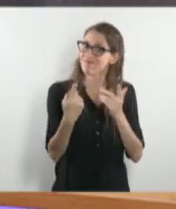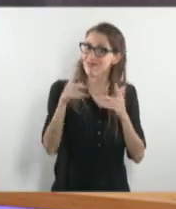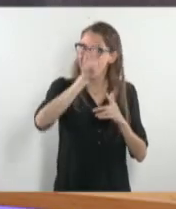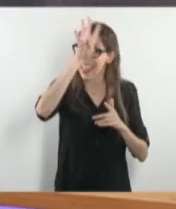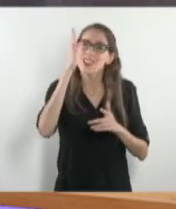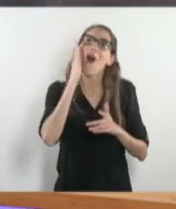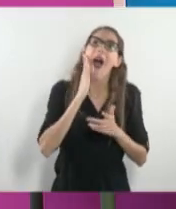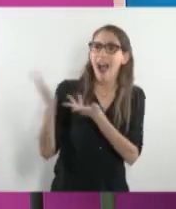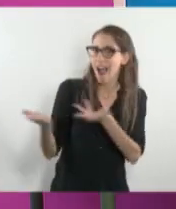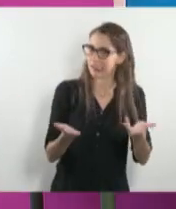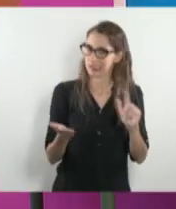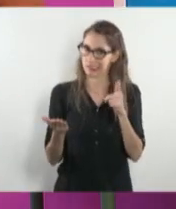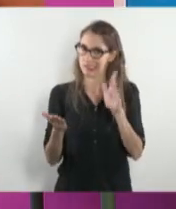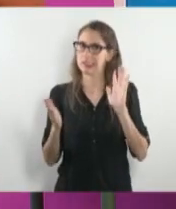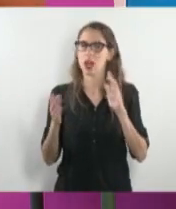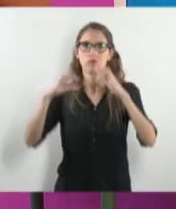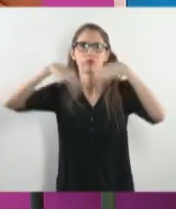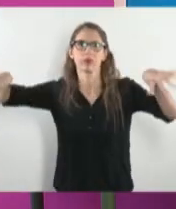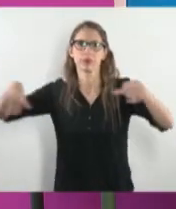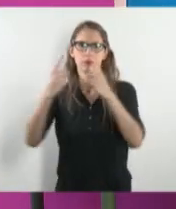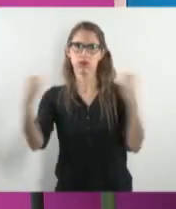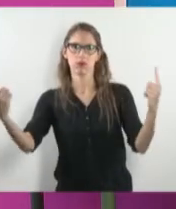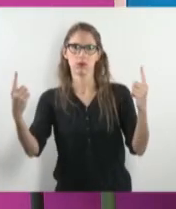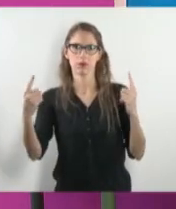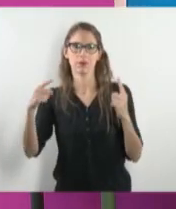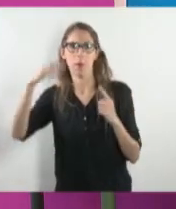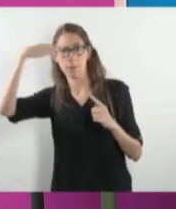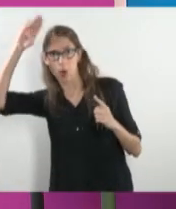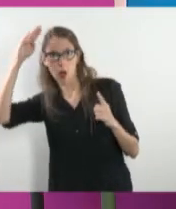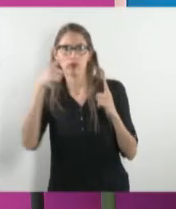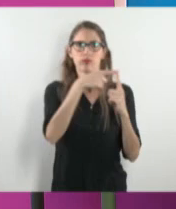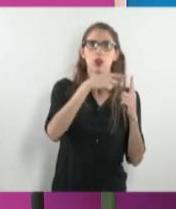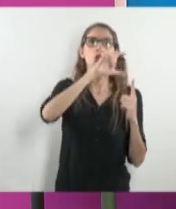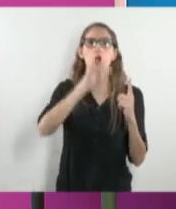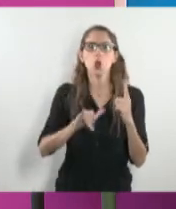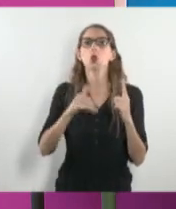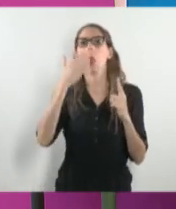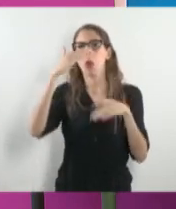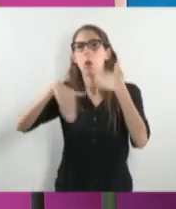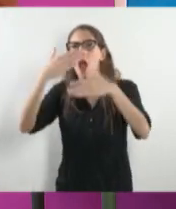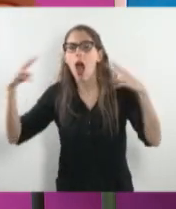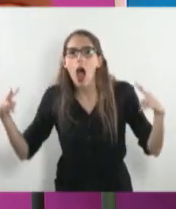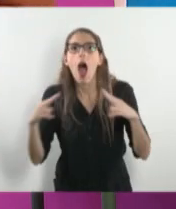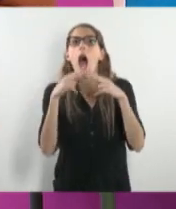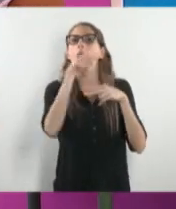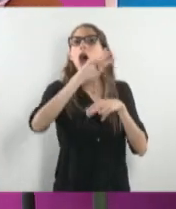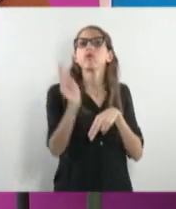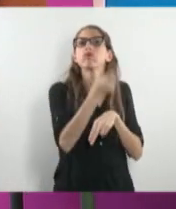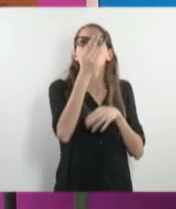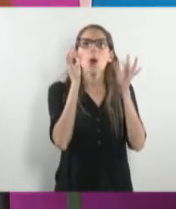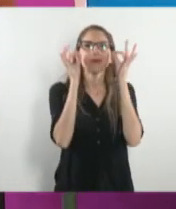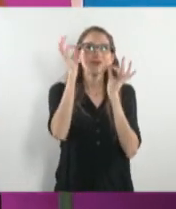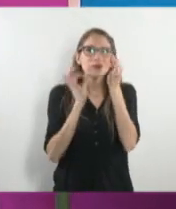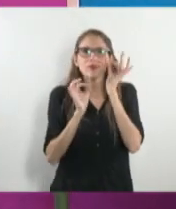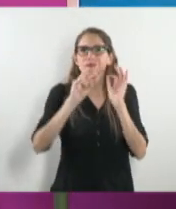amables, los separan, después él se reencuentra con Cruz, Cruz muere de viruela, como muchos otros indios,